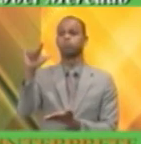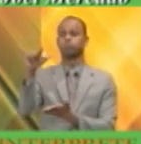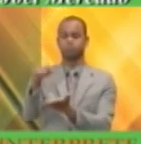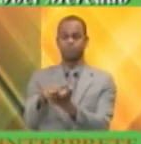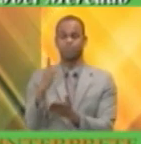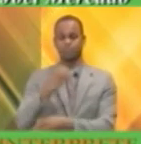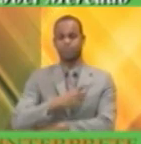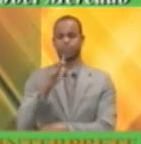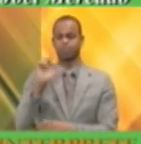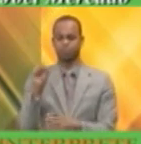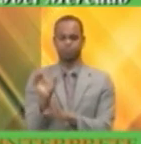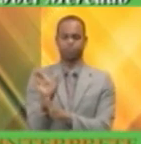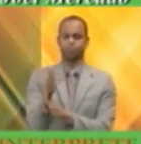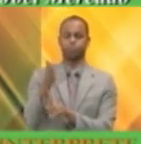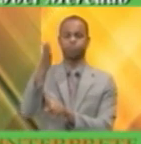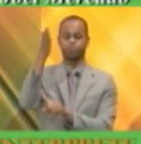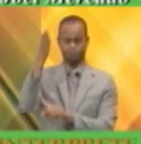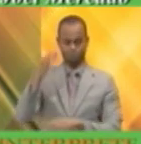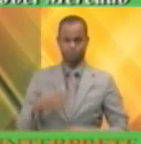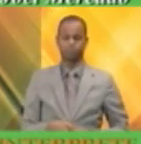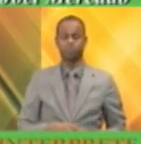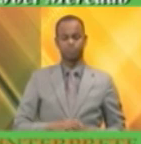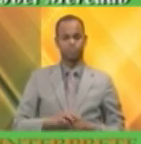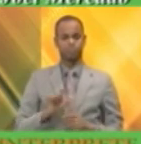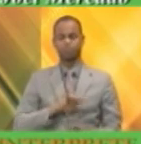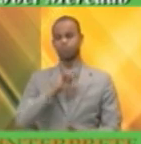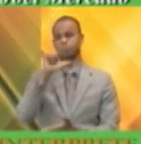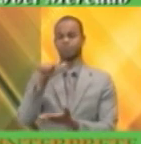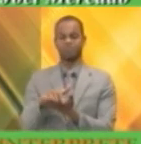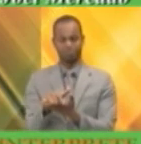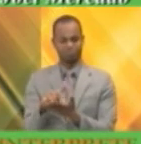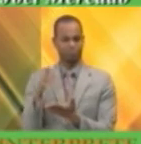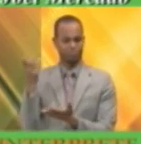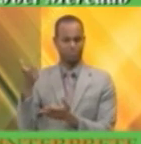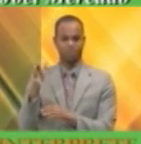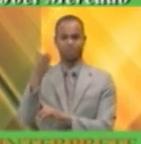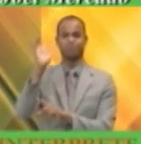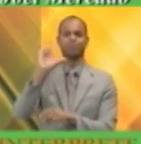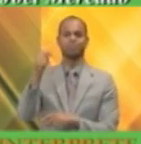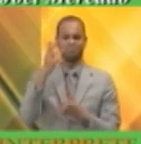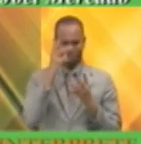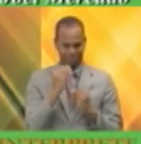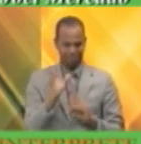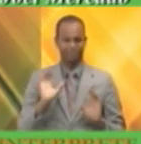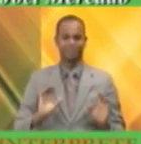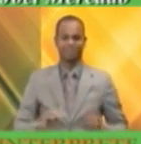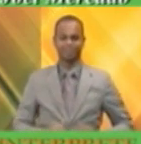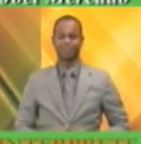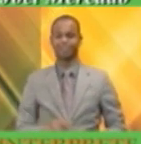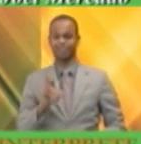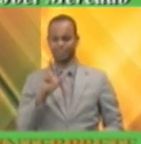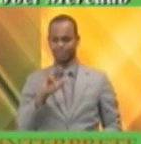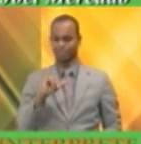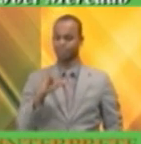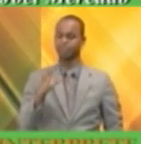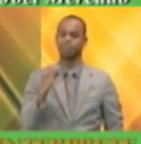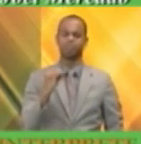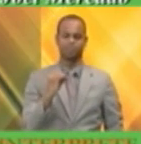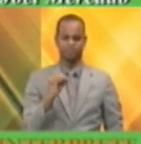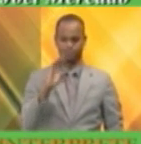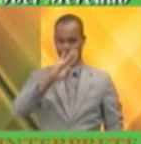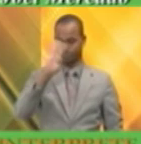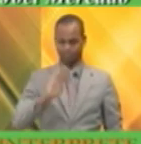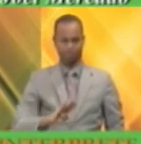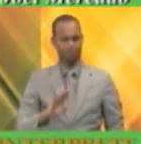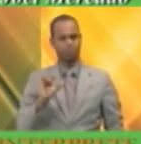las 9 de ahí del aeropuerto cogemos a izar bandera y después a dormir. Será en Río también, sí, en Brasil. Sí, sí. El